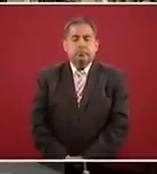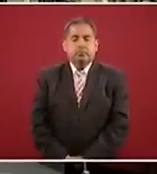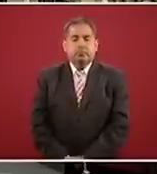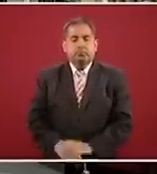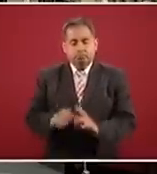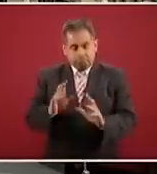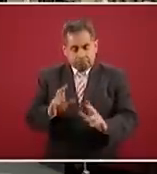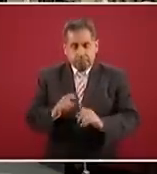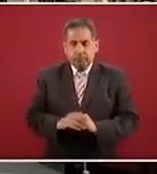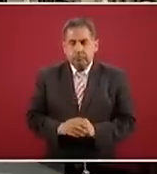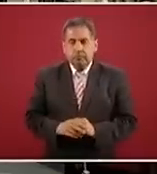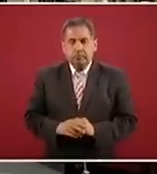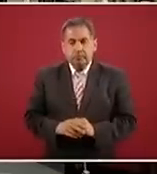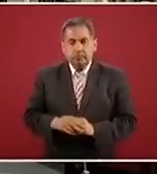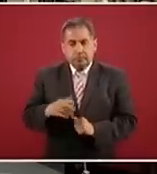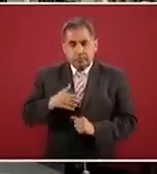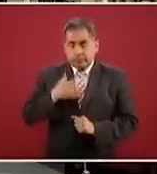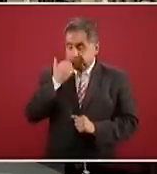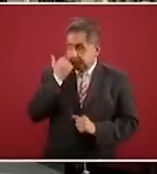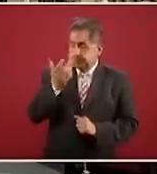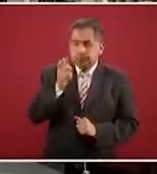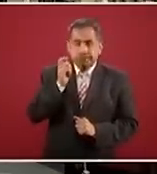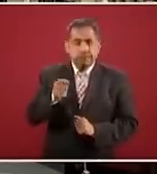buscamos es